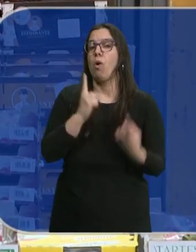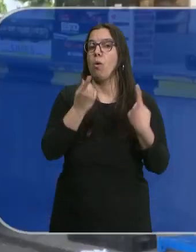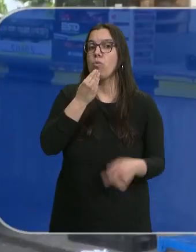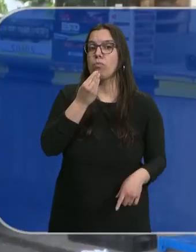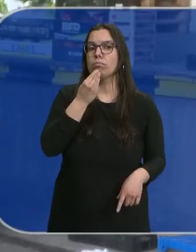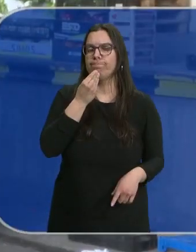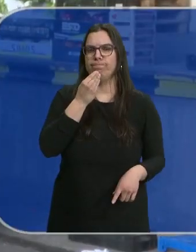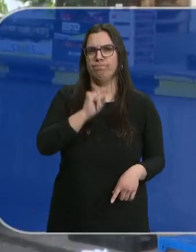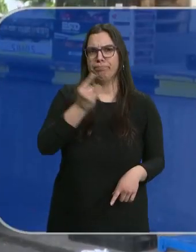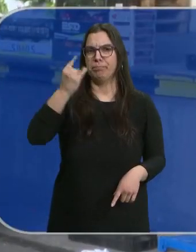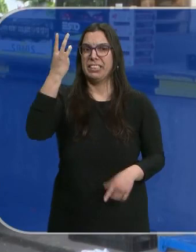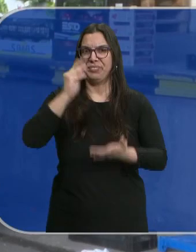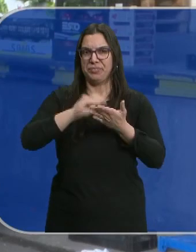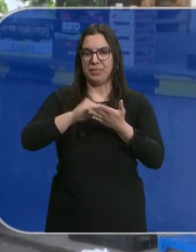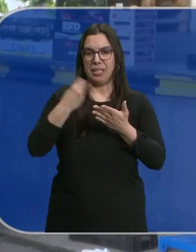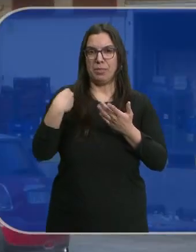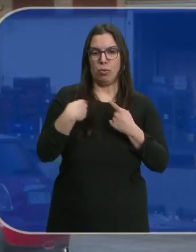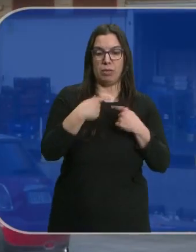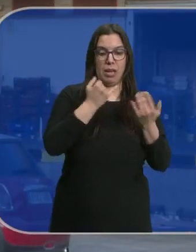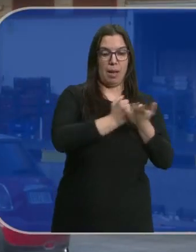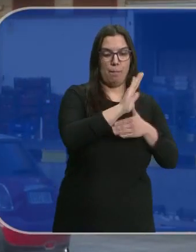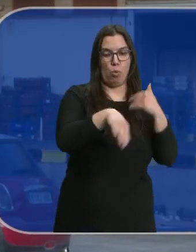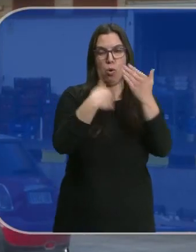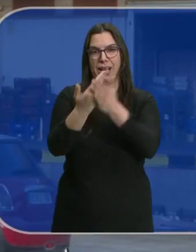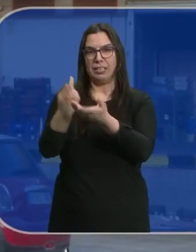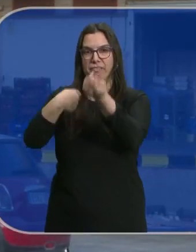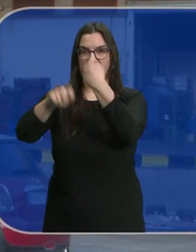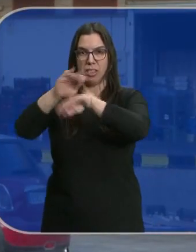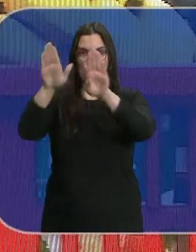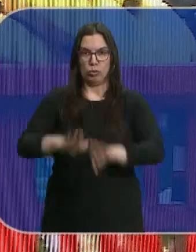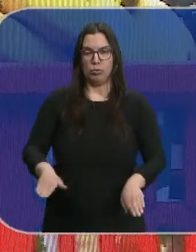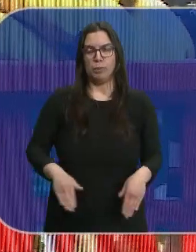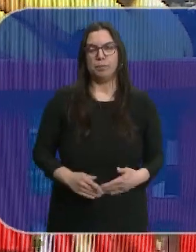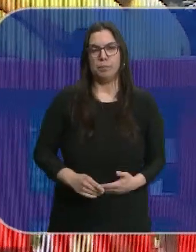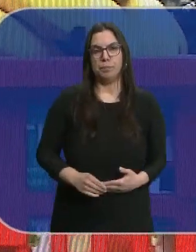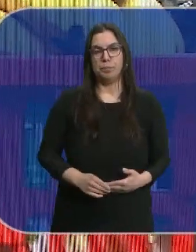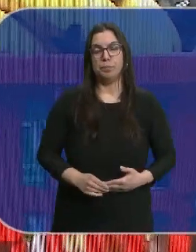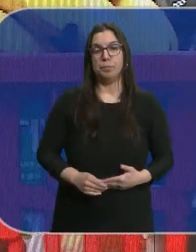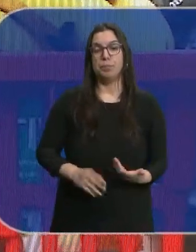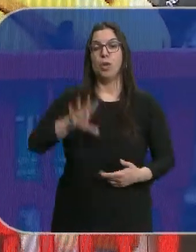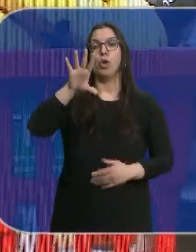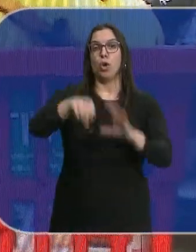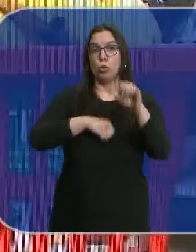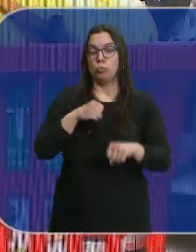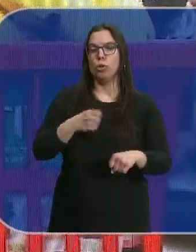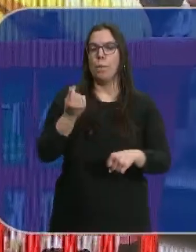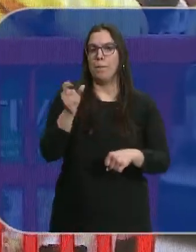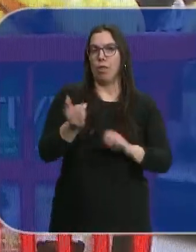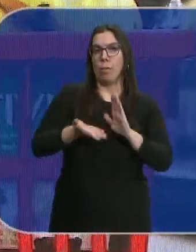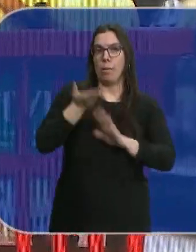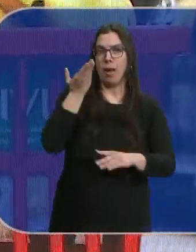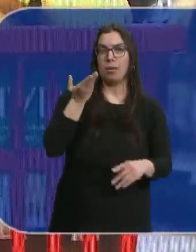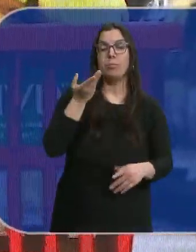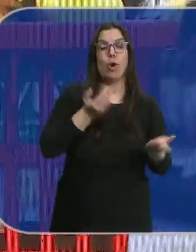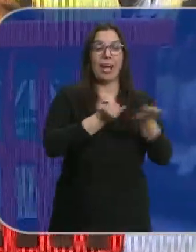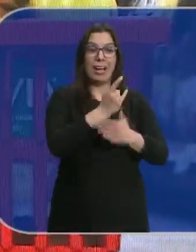alimentos se multiplica por 3 en el trayecto del campo al mercado. Los consumidores, ya ven, pagan unos precios cada vez más altos,